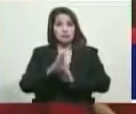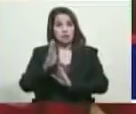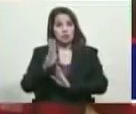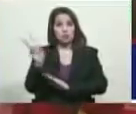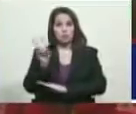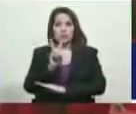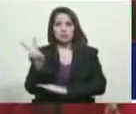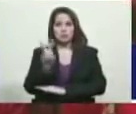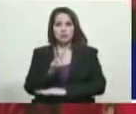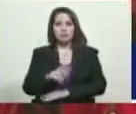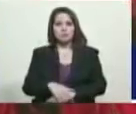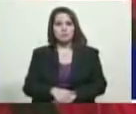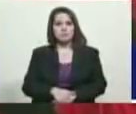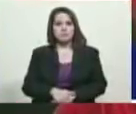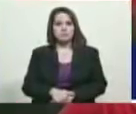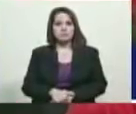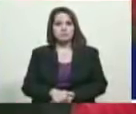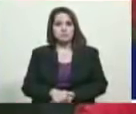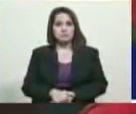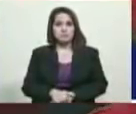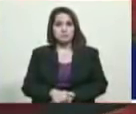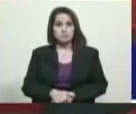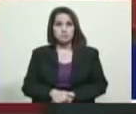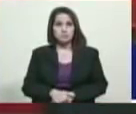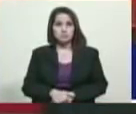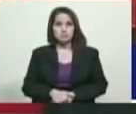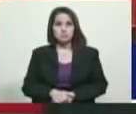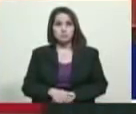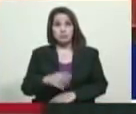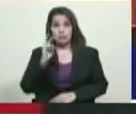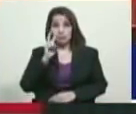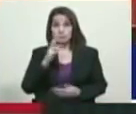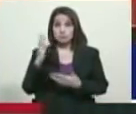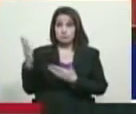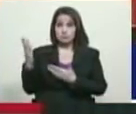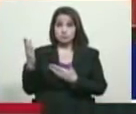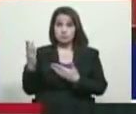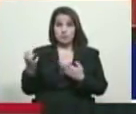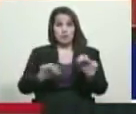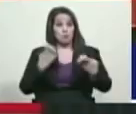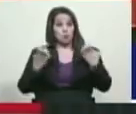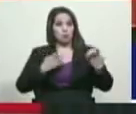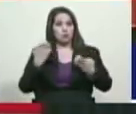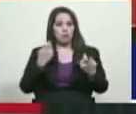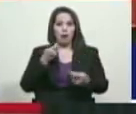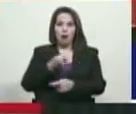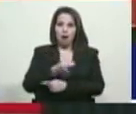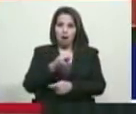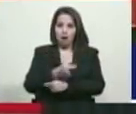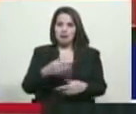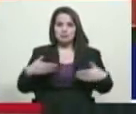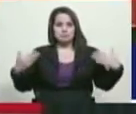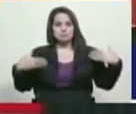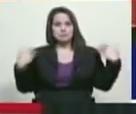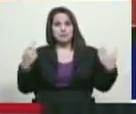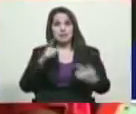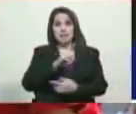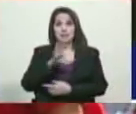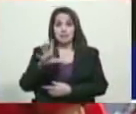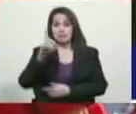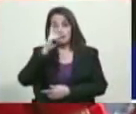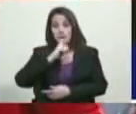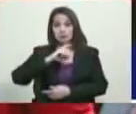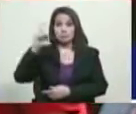Venezuela. Aprecian entonces este emotivo e histórico acto de graduación de la 15ª promoción de vencedoras